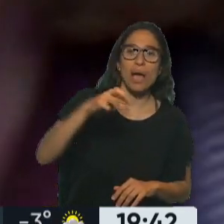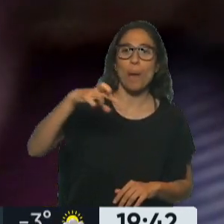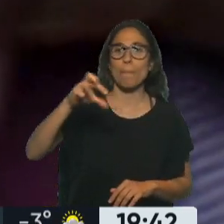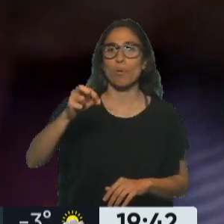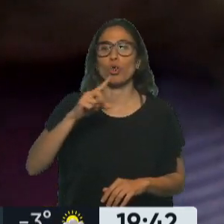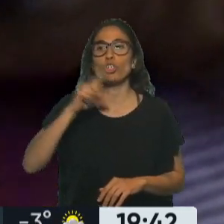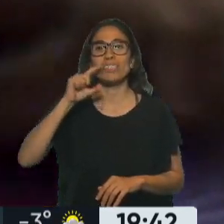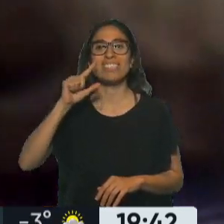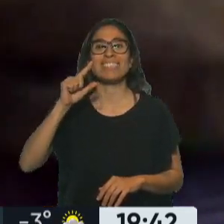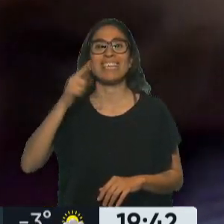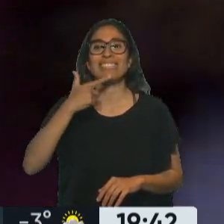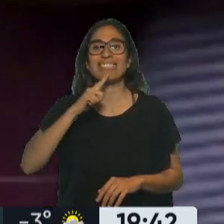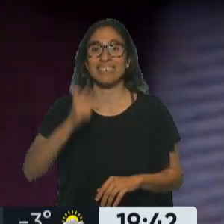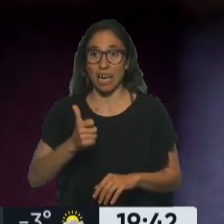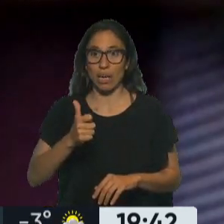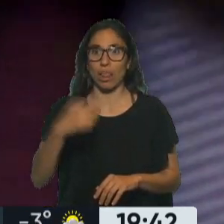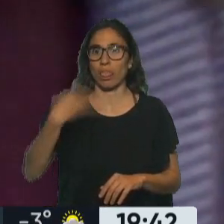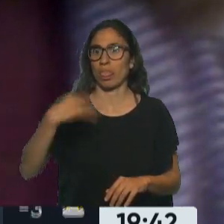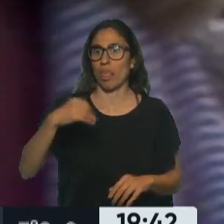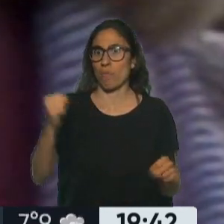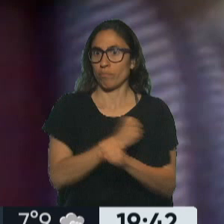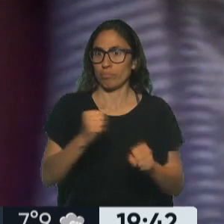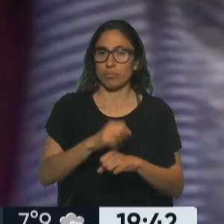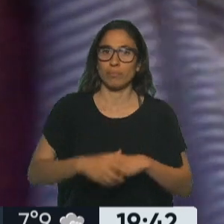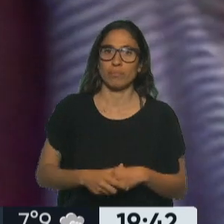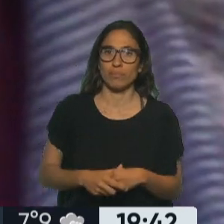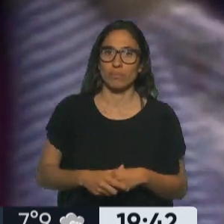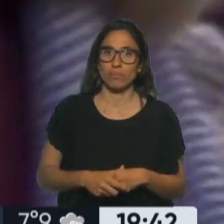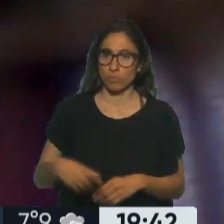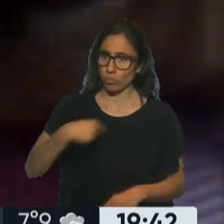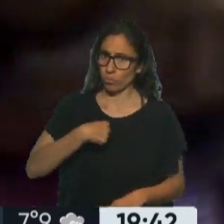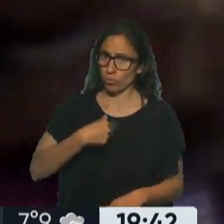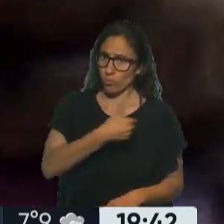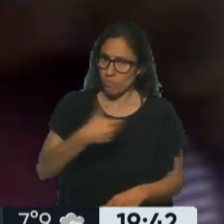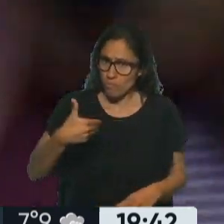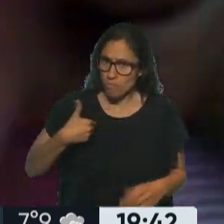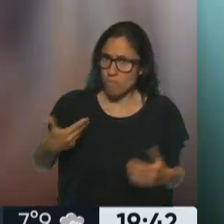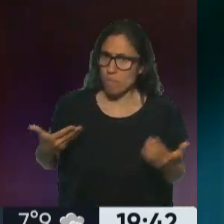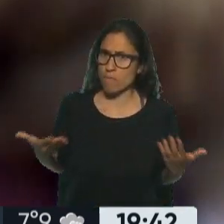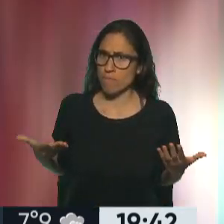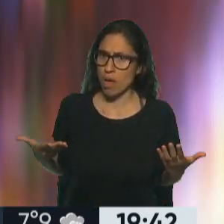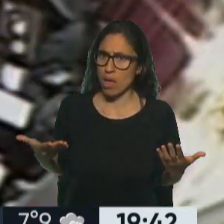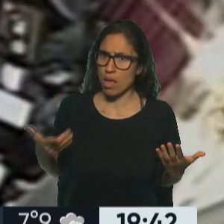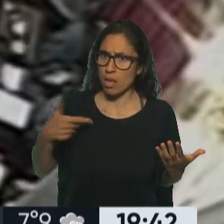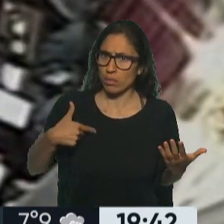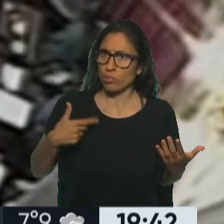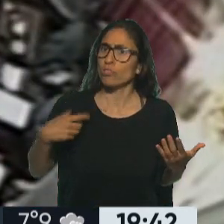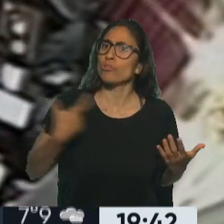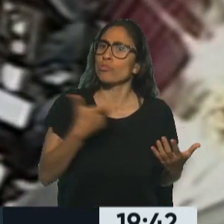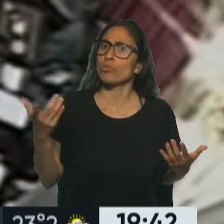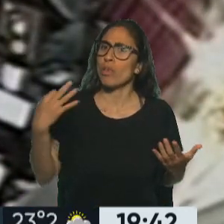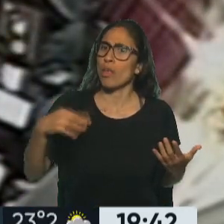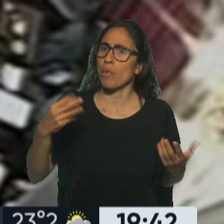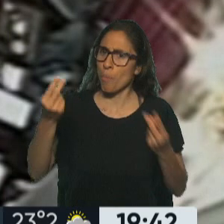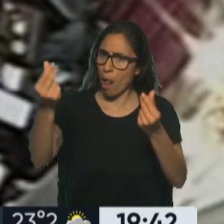madre y padre y esto tiene que tener algun alguna un valor para la sociedad después de 14 horas de